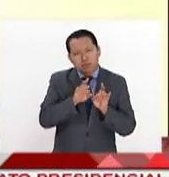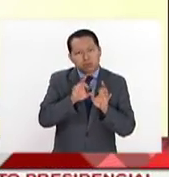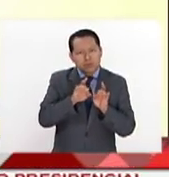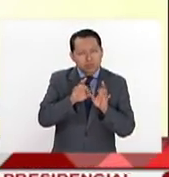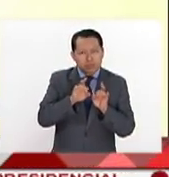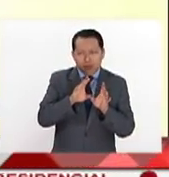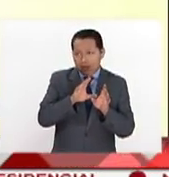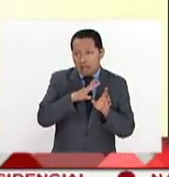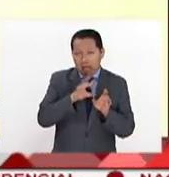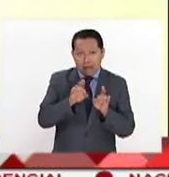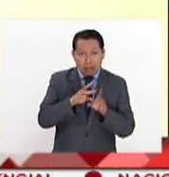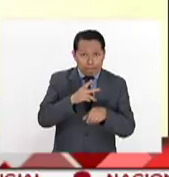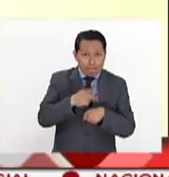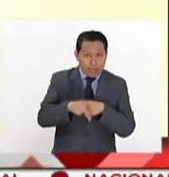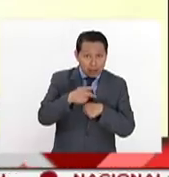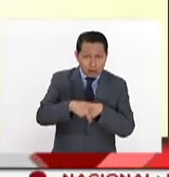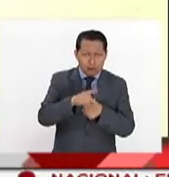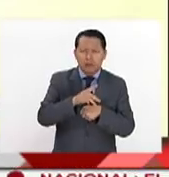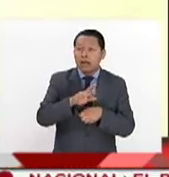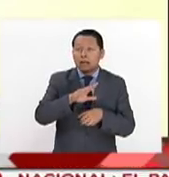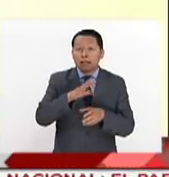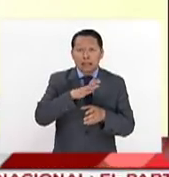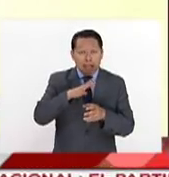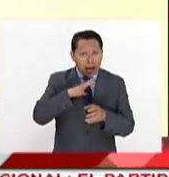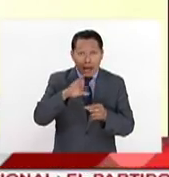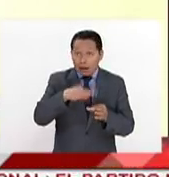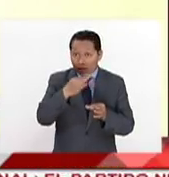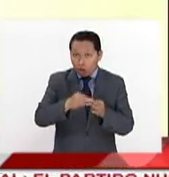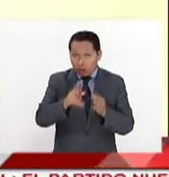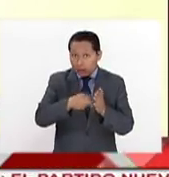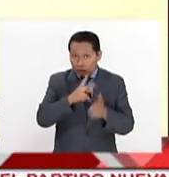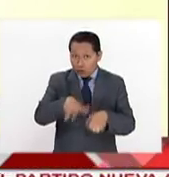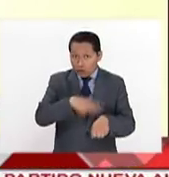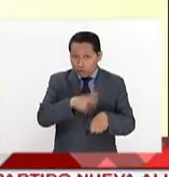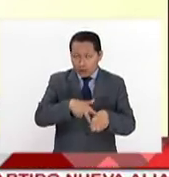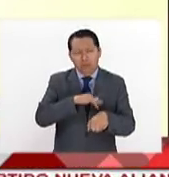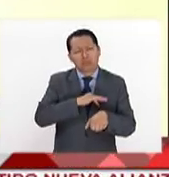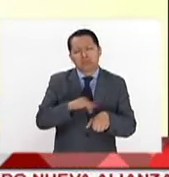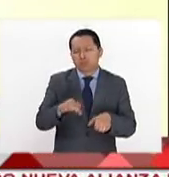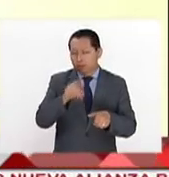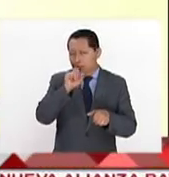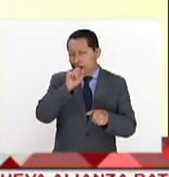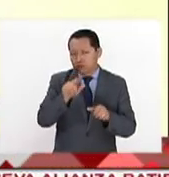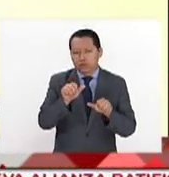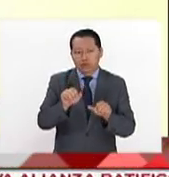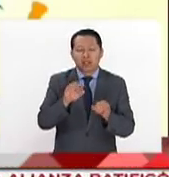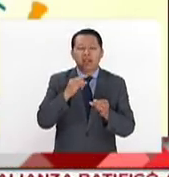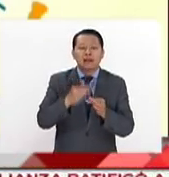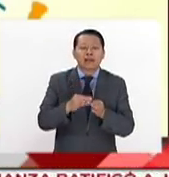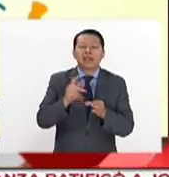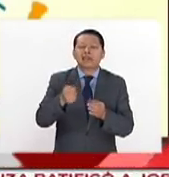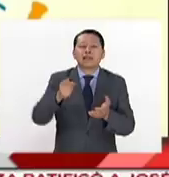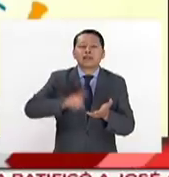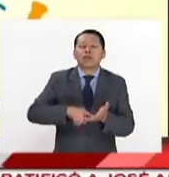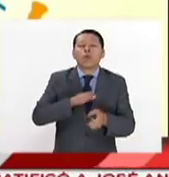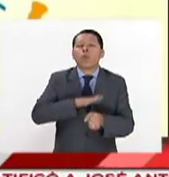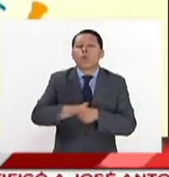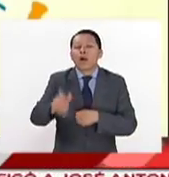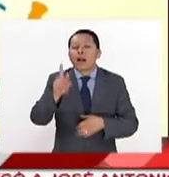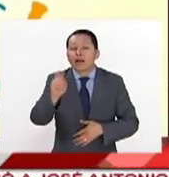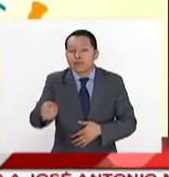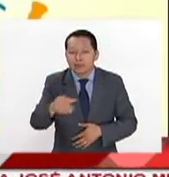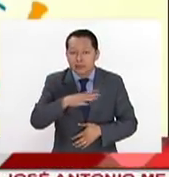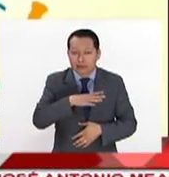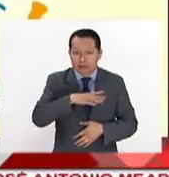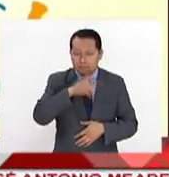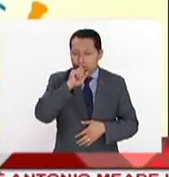vida, podamos continuar con algunas de nuestras actividades. ¿Qué debe de contener esta mochila de emergencia? Sí. Principalmente debe